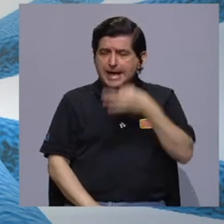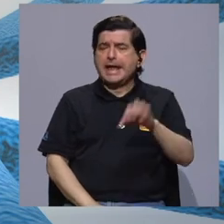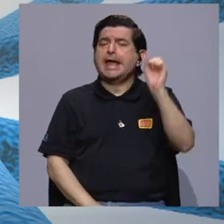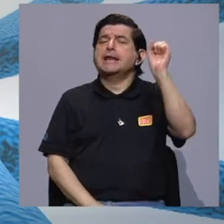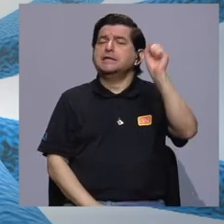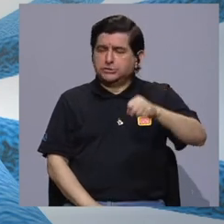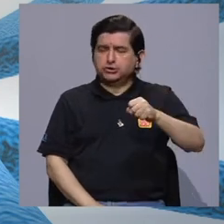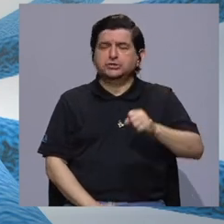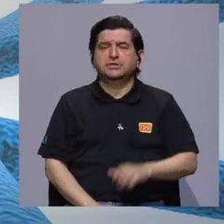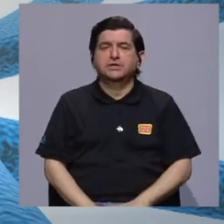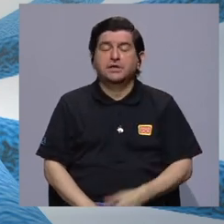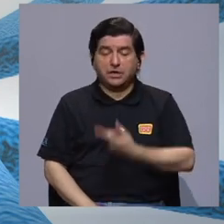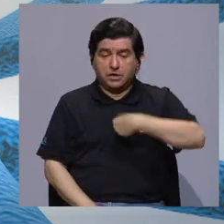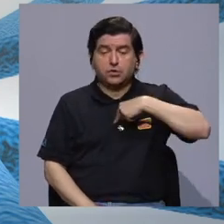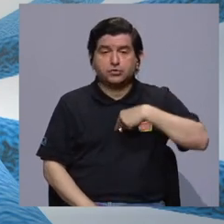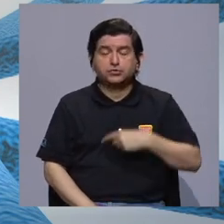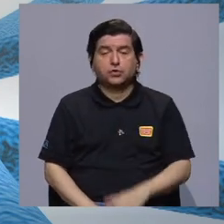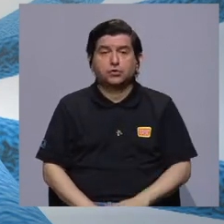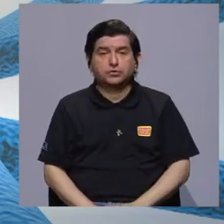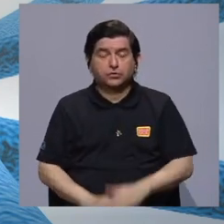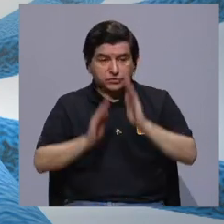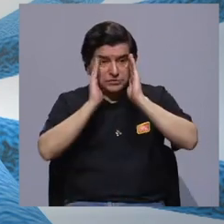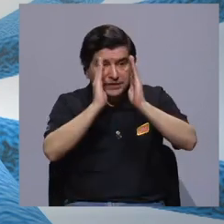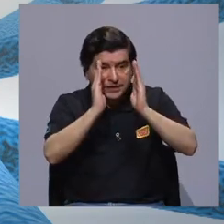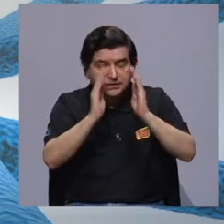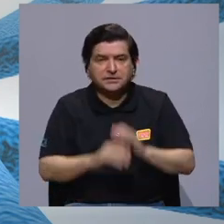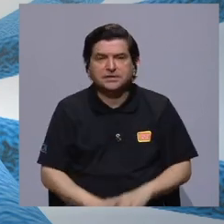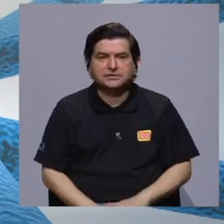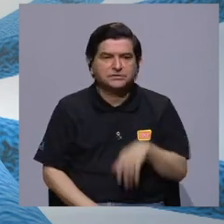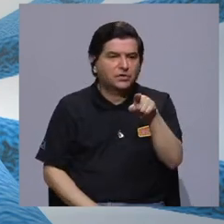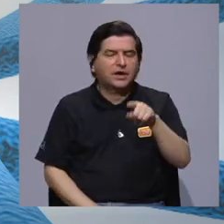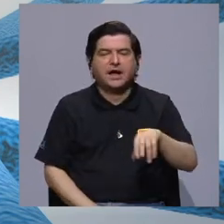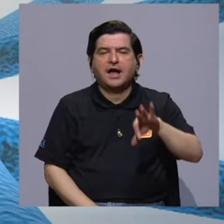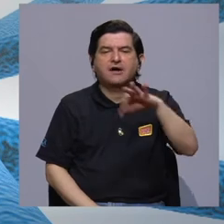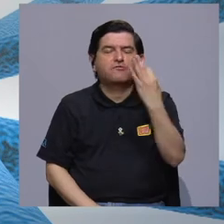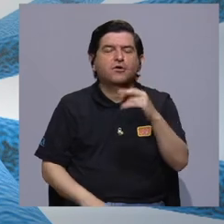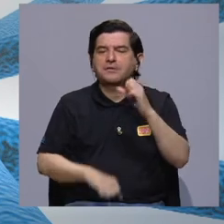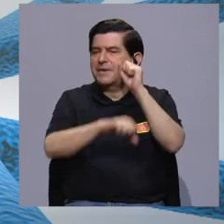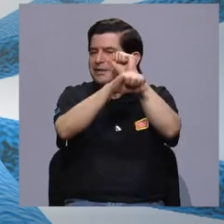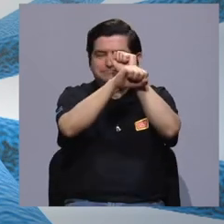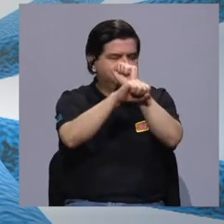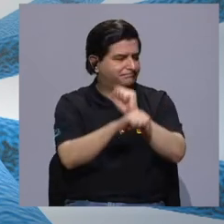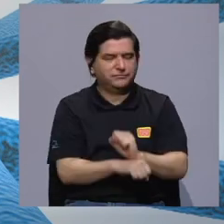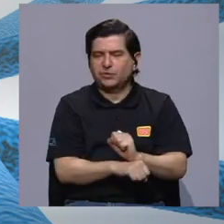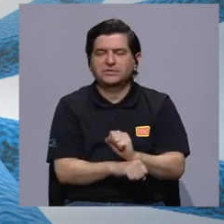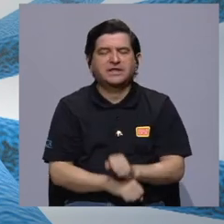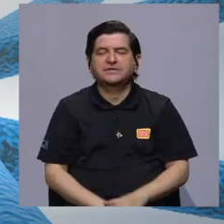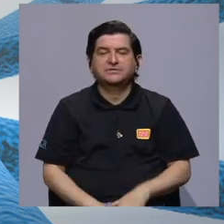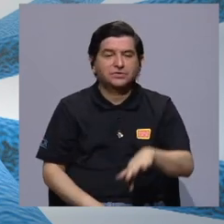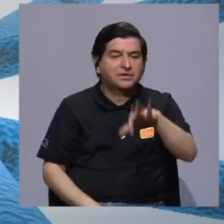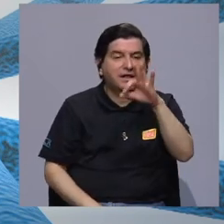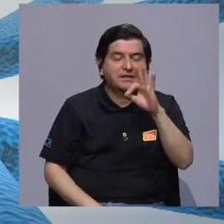Consideramos que sí, porque estamos llamando la atención hacia fuentes no tradicionales.